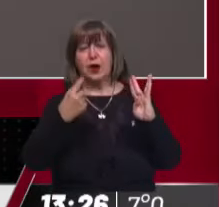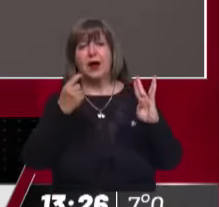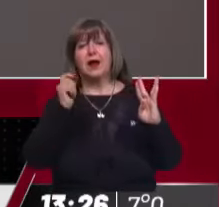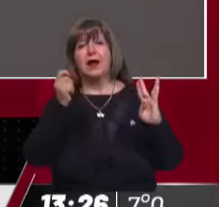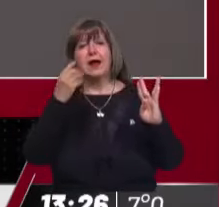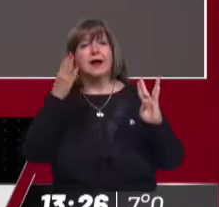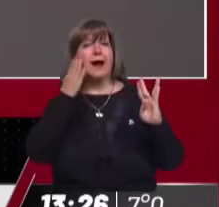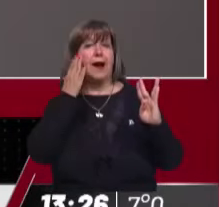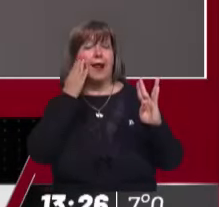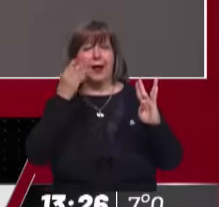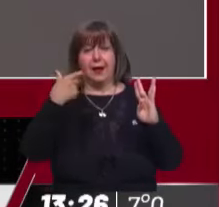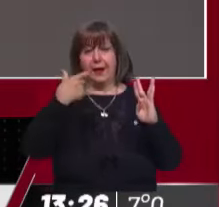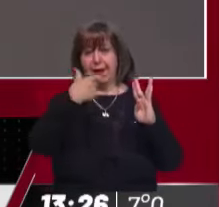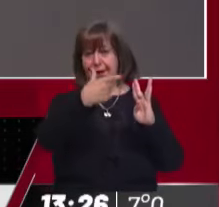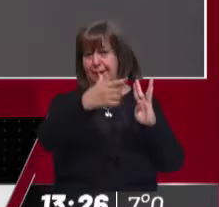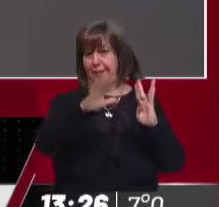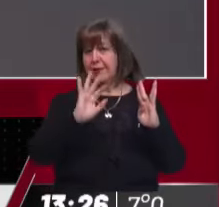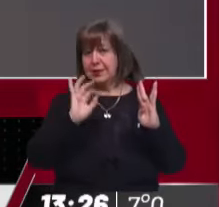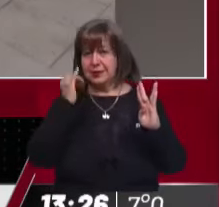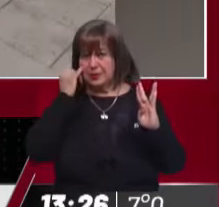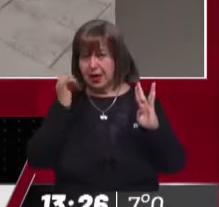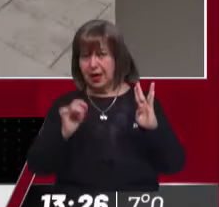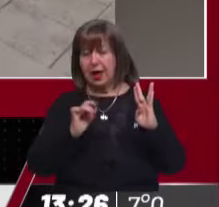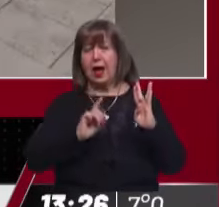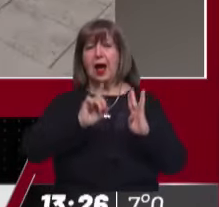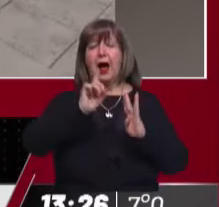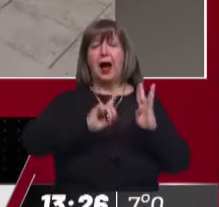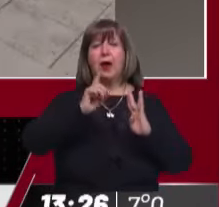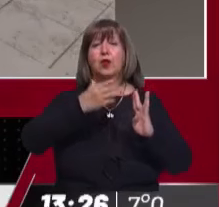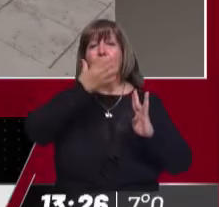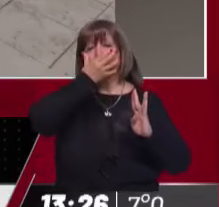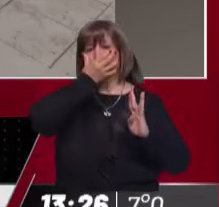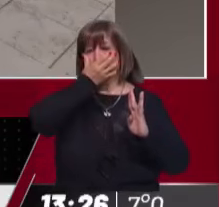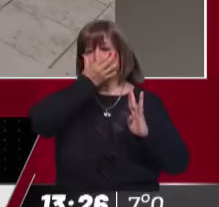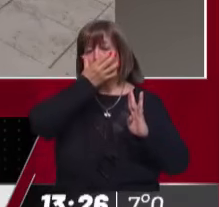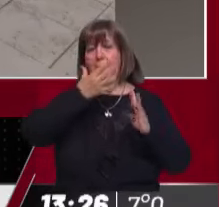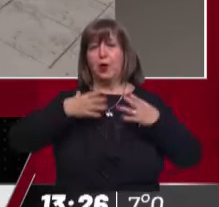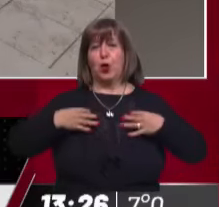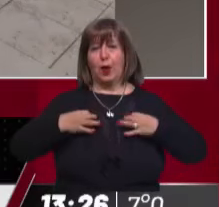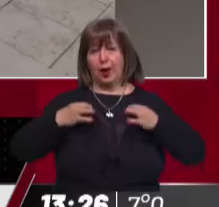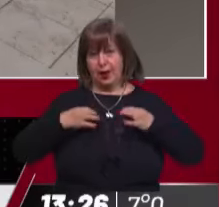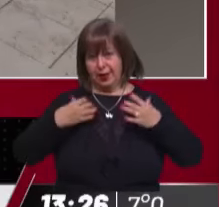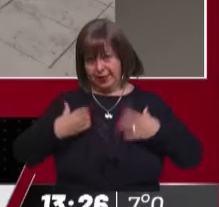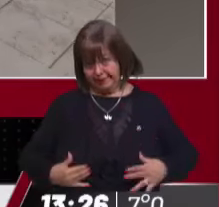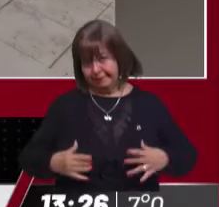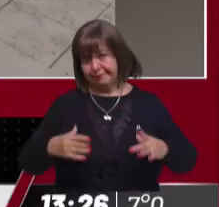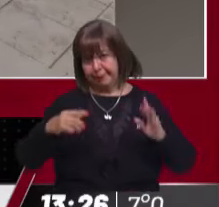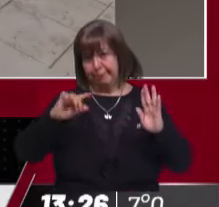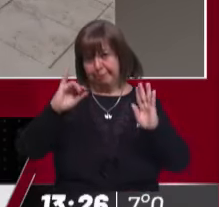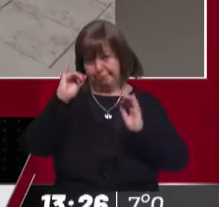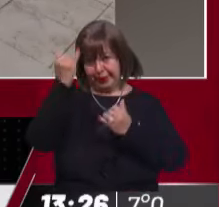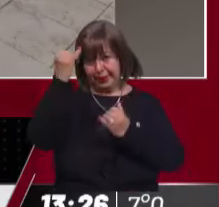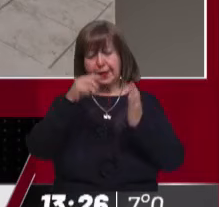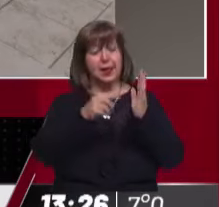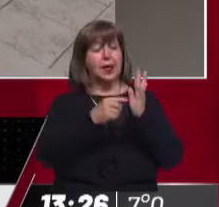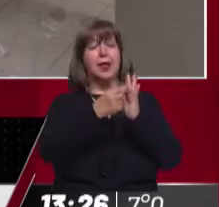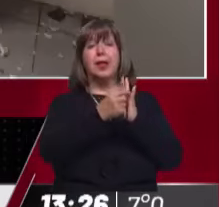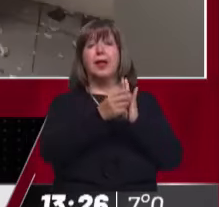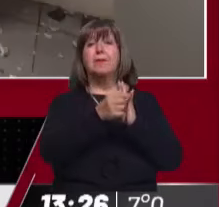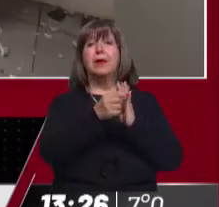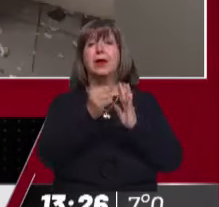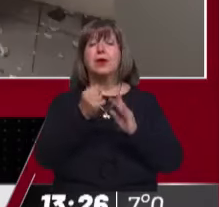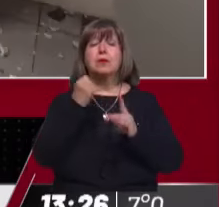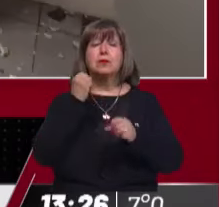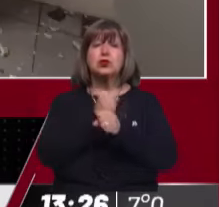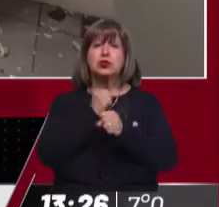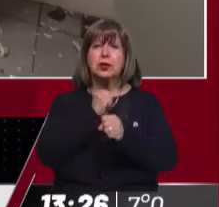identificados, recordemos que han estado algunos con el rostro tapado, etcétera. Pero lo importante y lo relevante de esto, que es ese trabajo